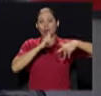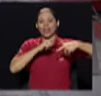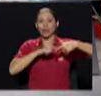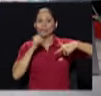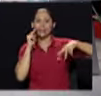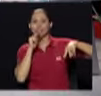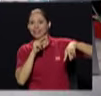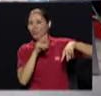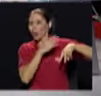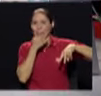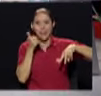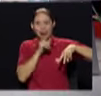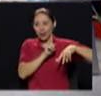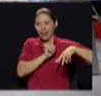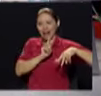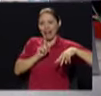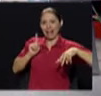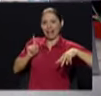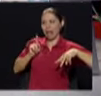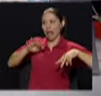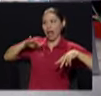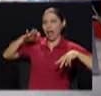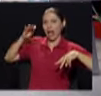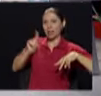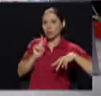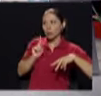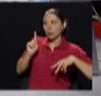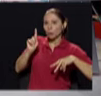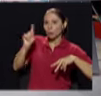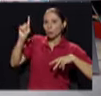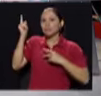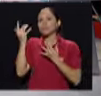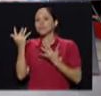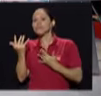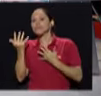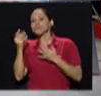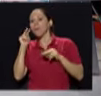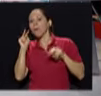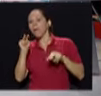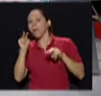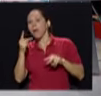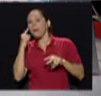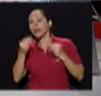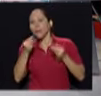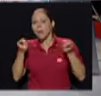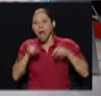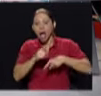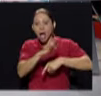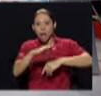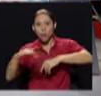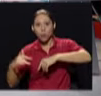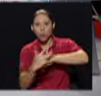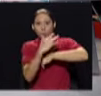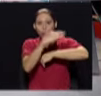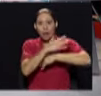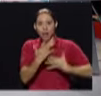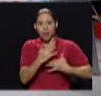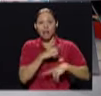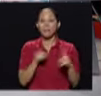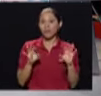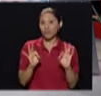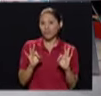los sitios altos y esperar. Esperemos un poco en los sitios altos a ver si va a haber tsunami o no. Pero